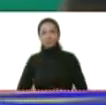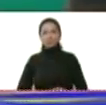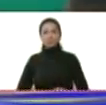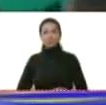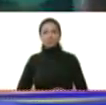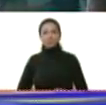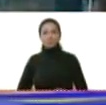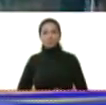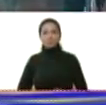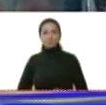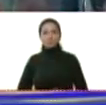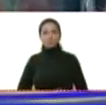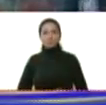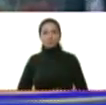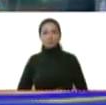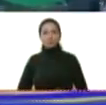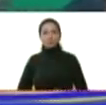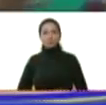Habla.